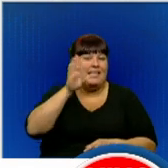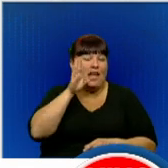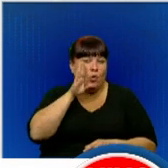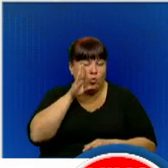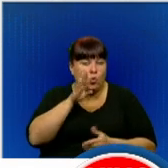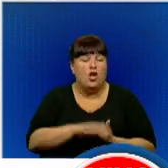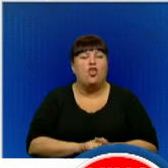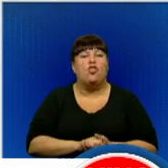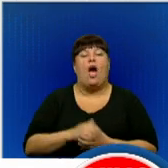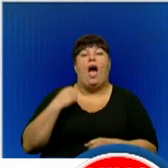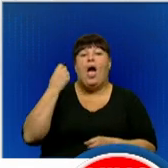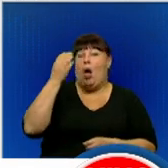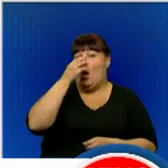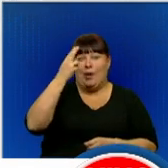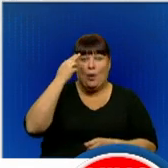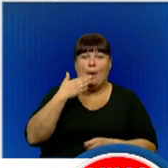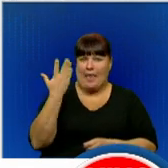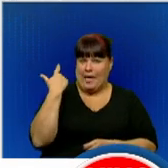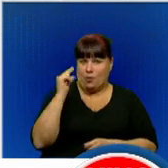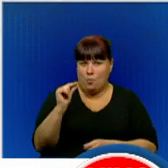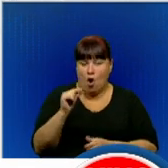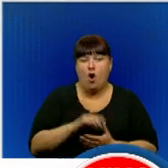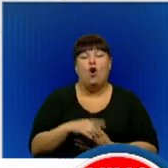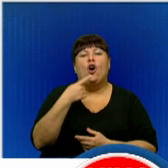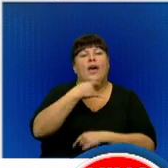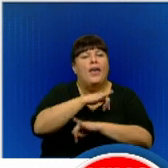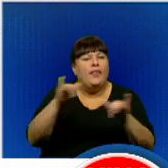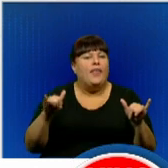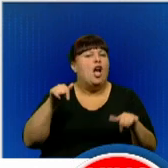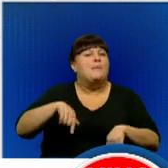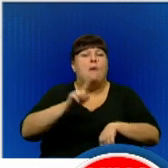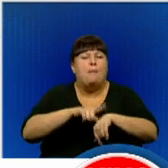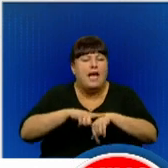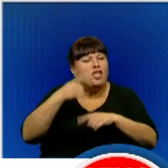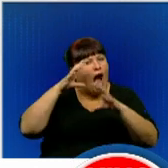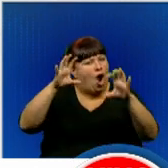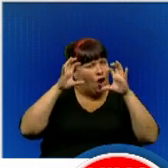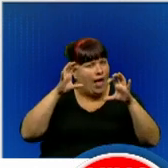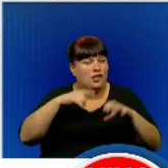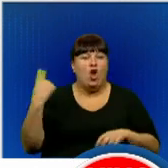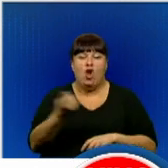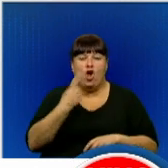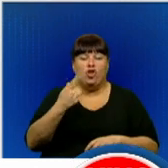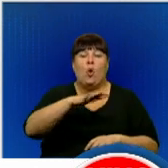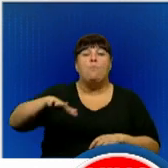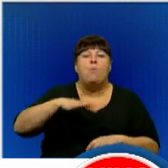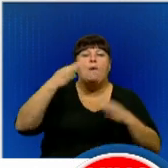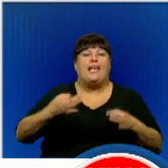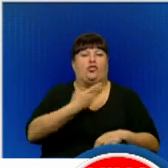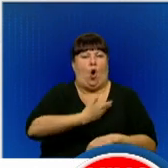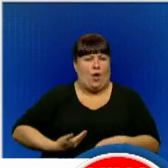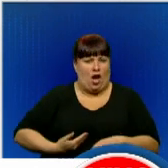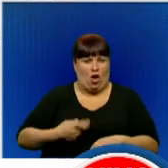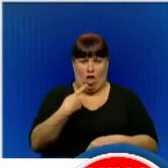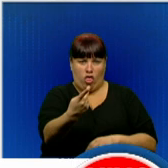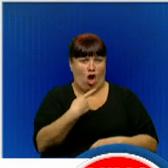al 29 de abril hace pocos días diga es el momento de recordar que nosotros el pueblo somos el gobierno usted y